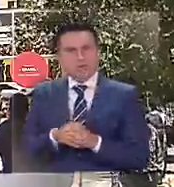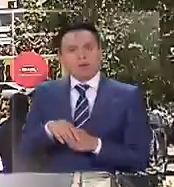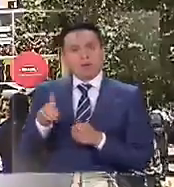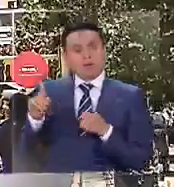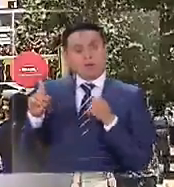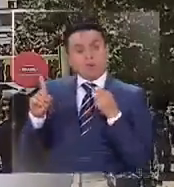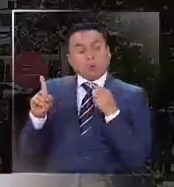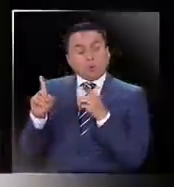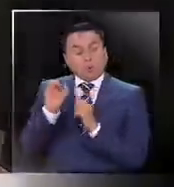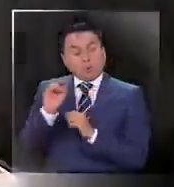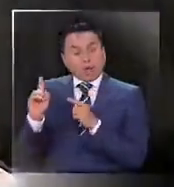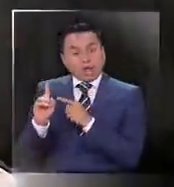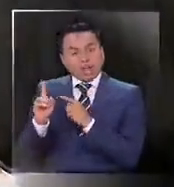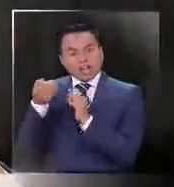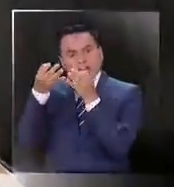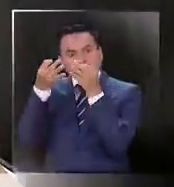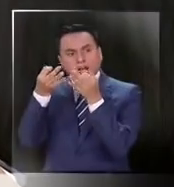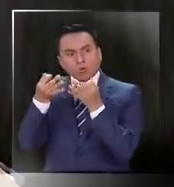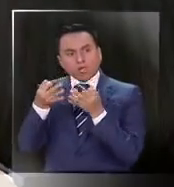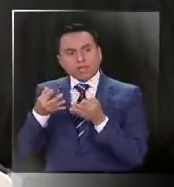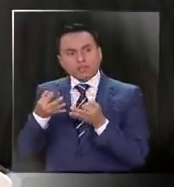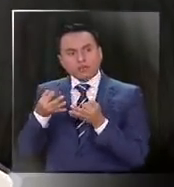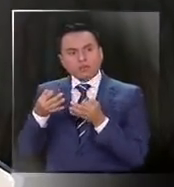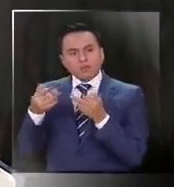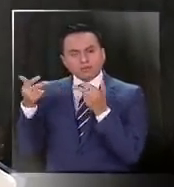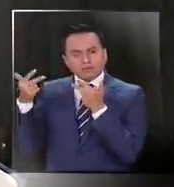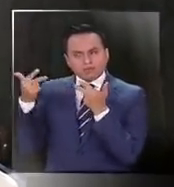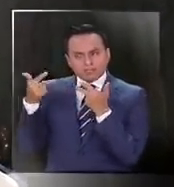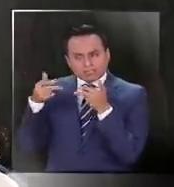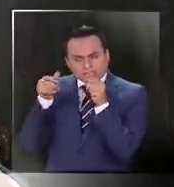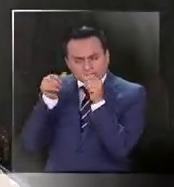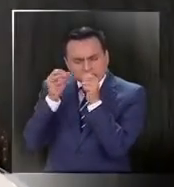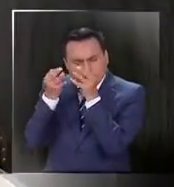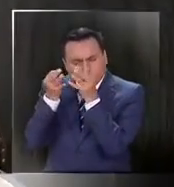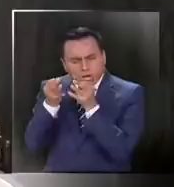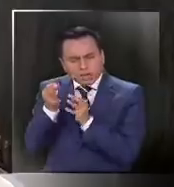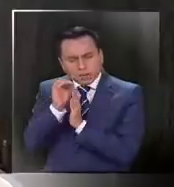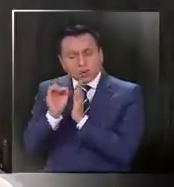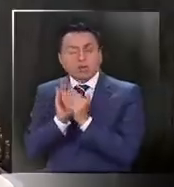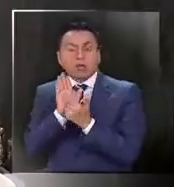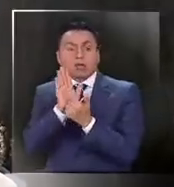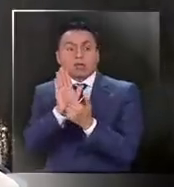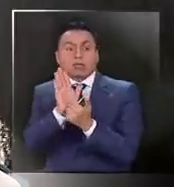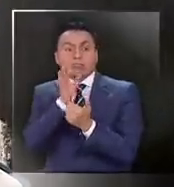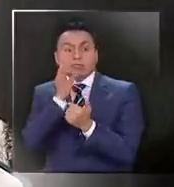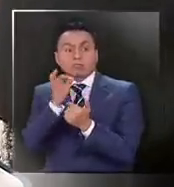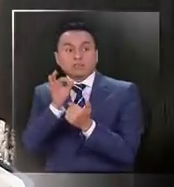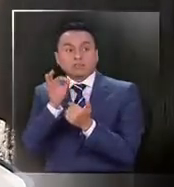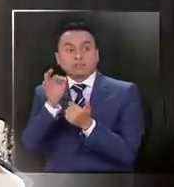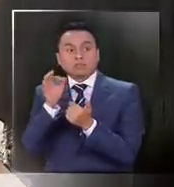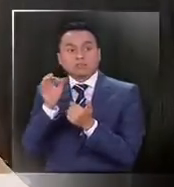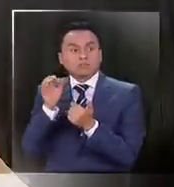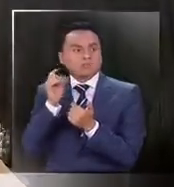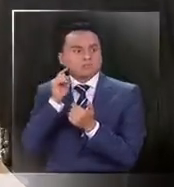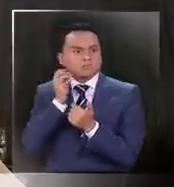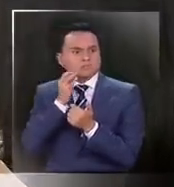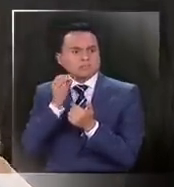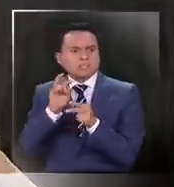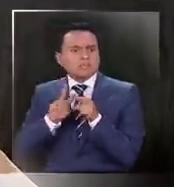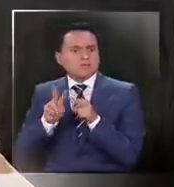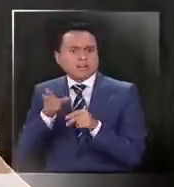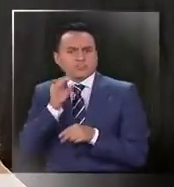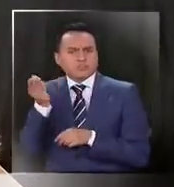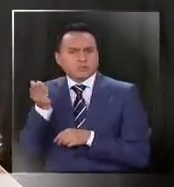está calculando las presiones para después plantear que las logró contener, o no sé francamente de lo que está